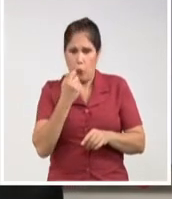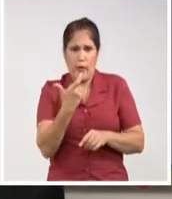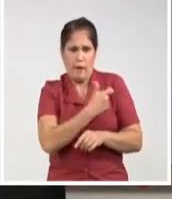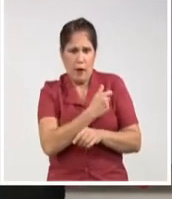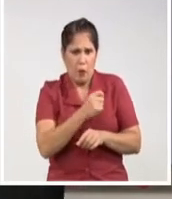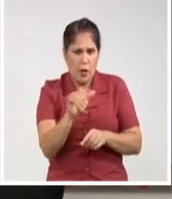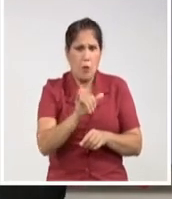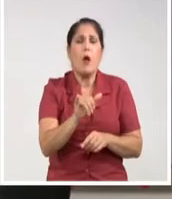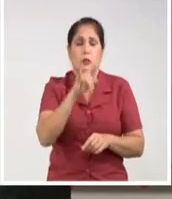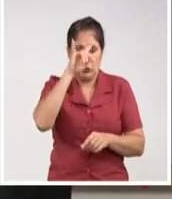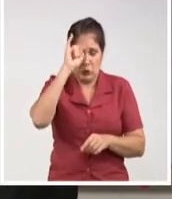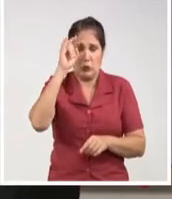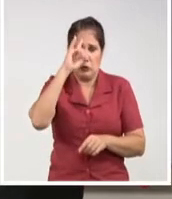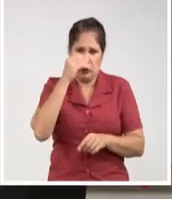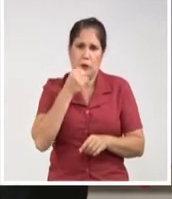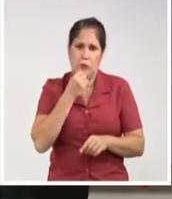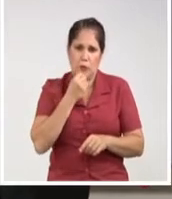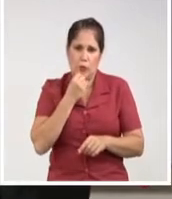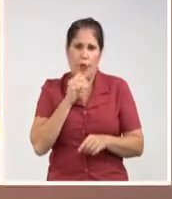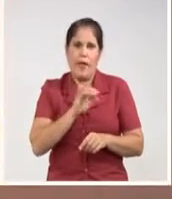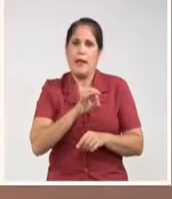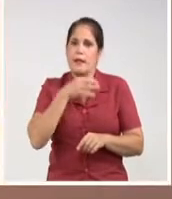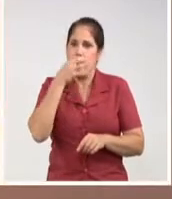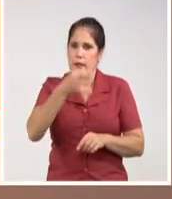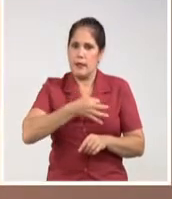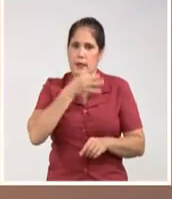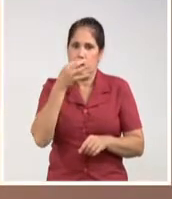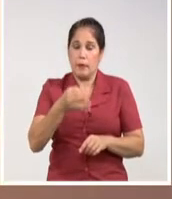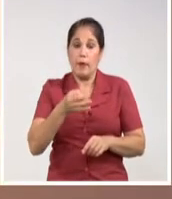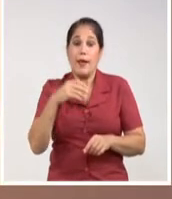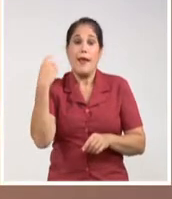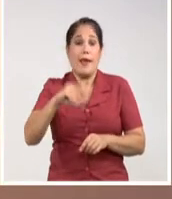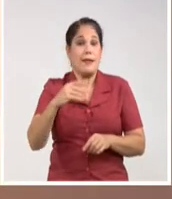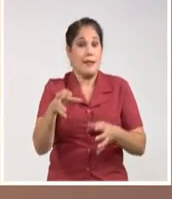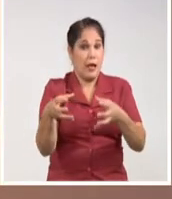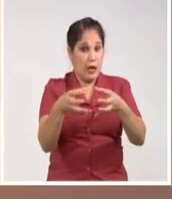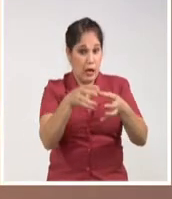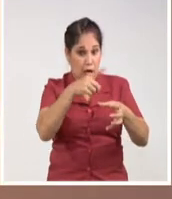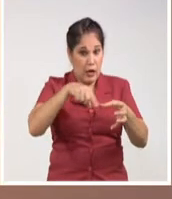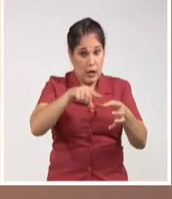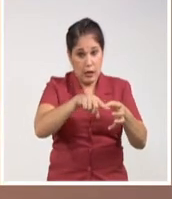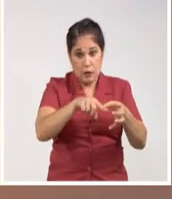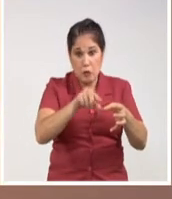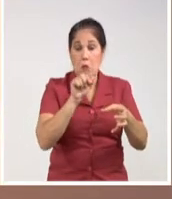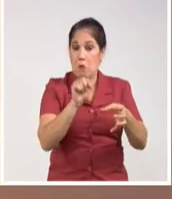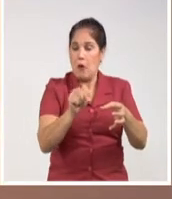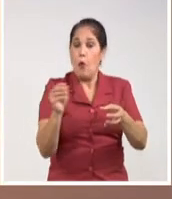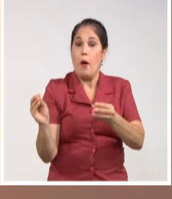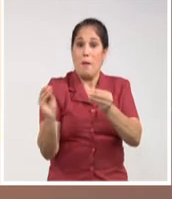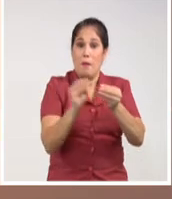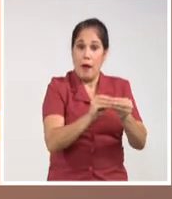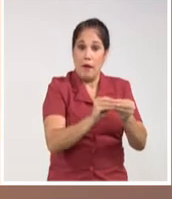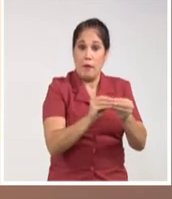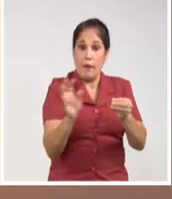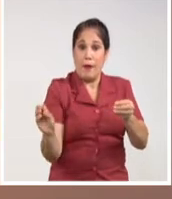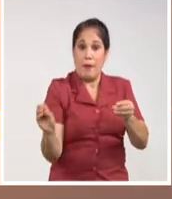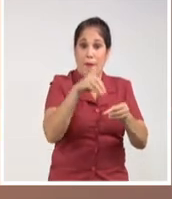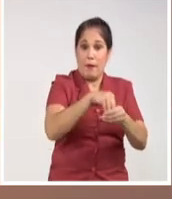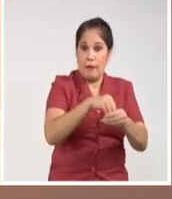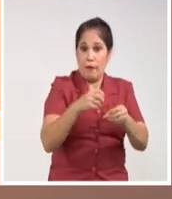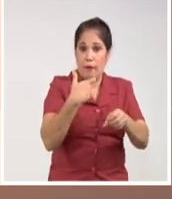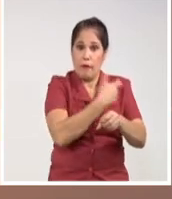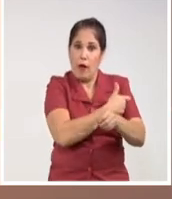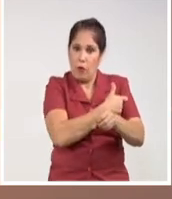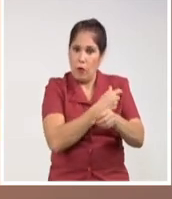las vacunas. Sobre esto se habló en un tiempo, estábamos hablando de ensayos clínicos asociados a esto y al unirlo con la vacunación podría ser